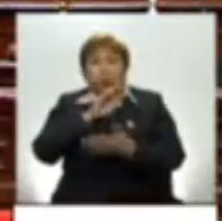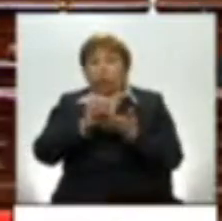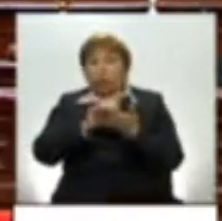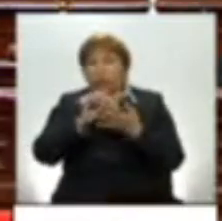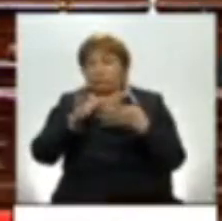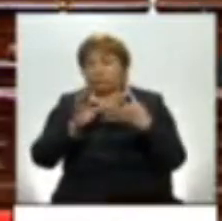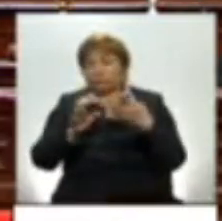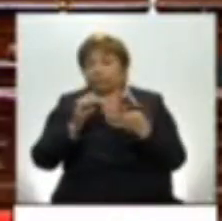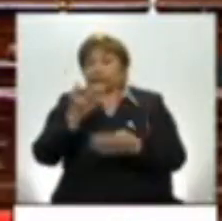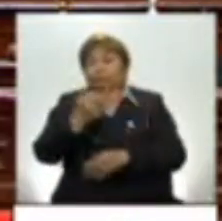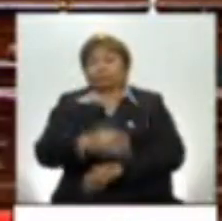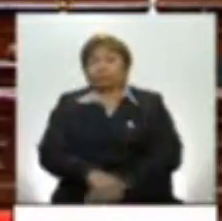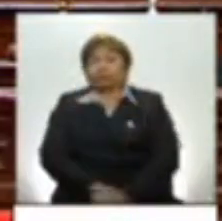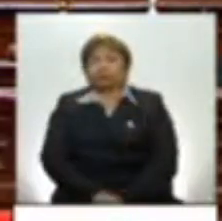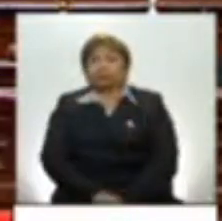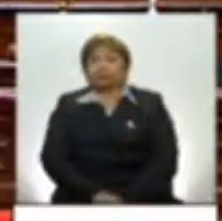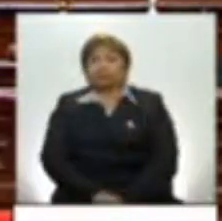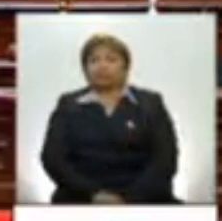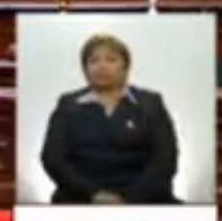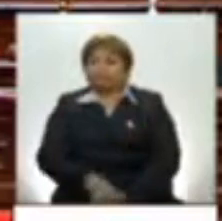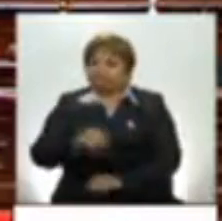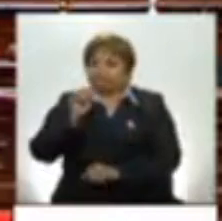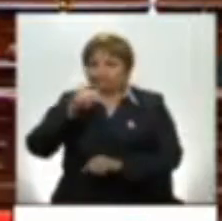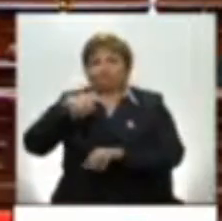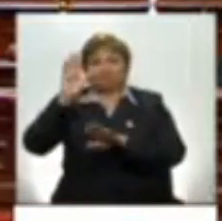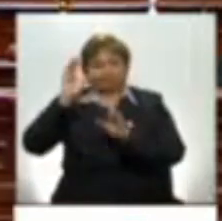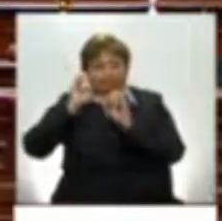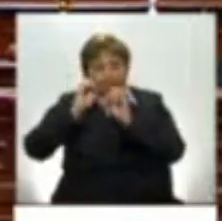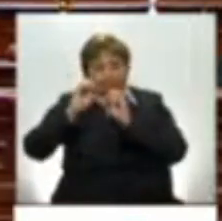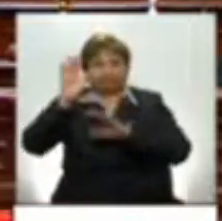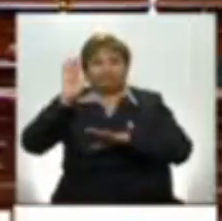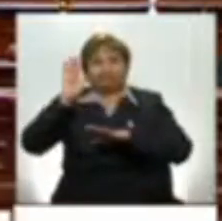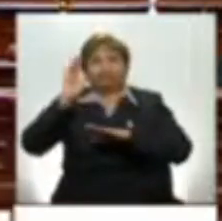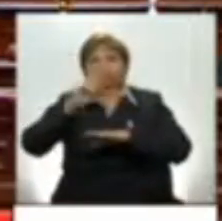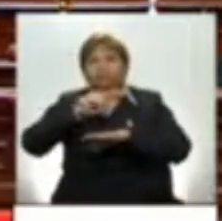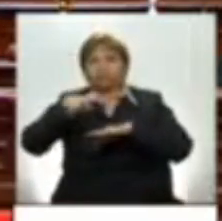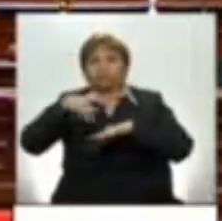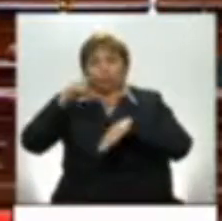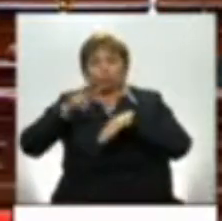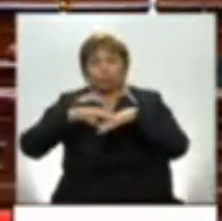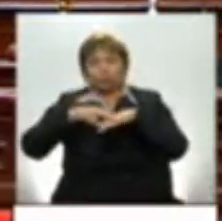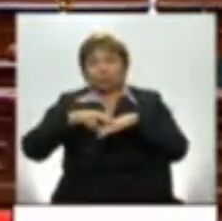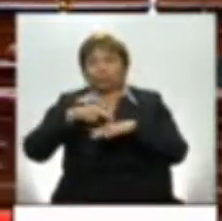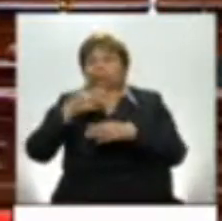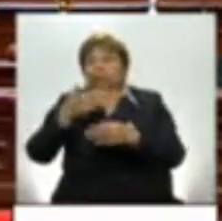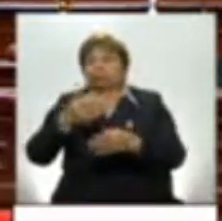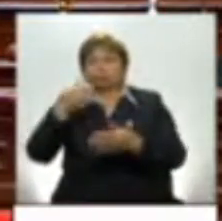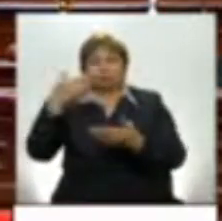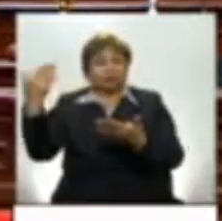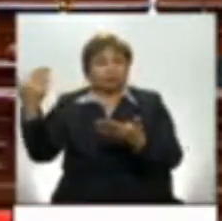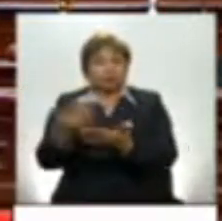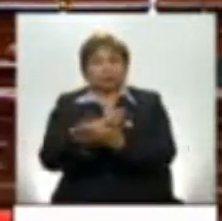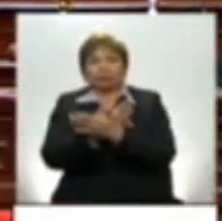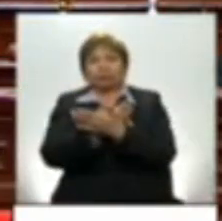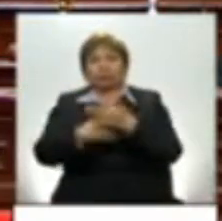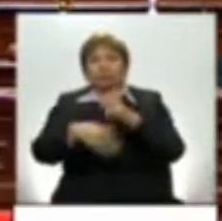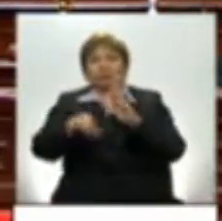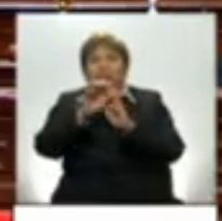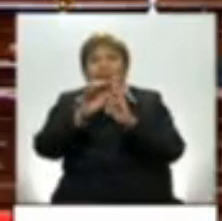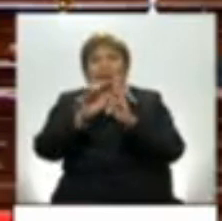calificados? Por la reivindicación de nuestros recursos naturales, por una nueva